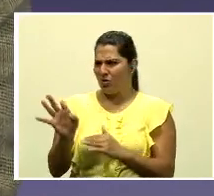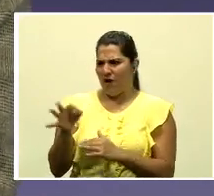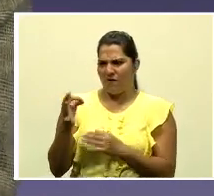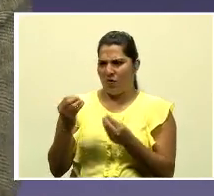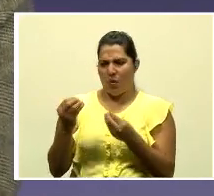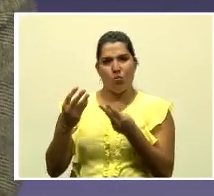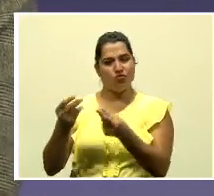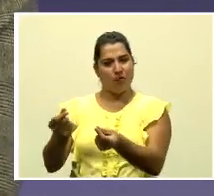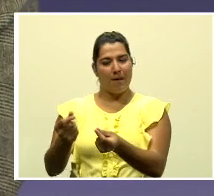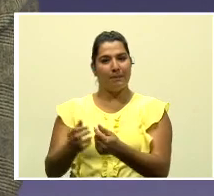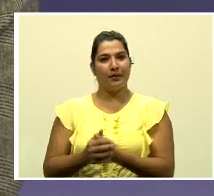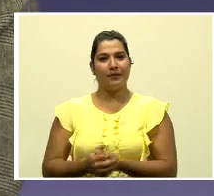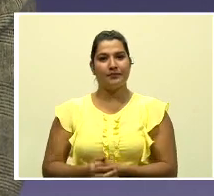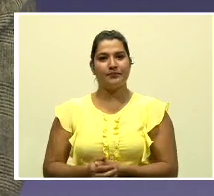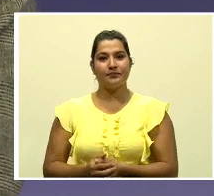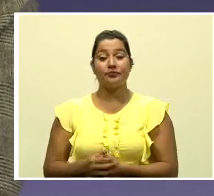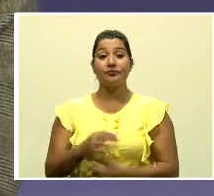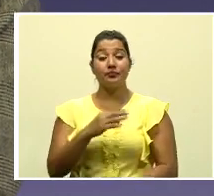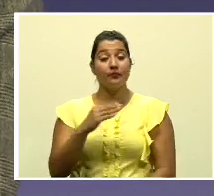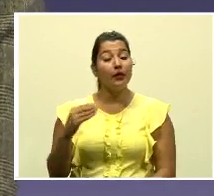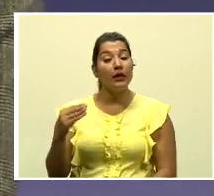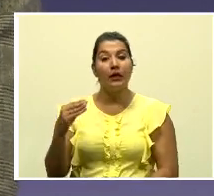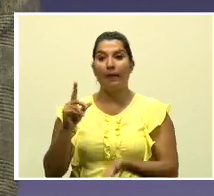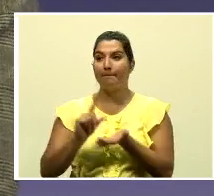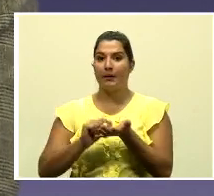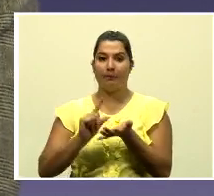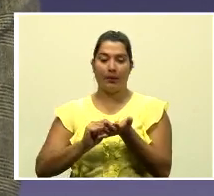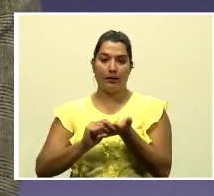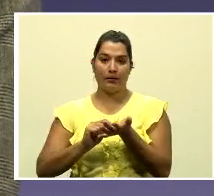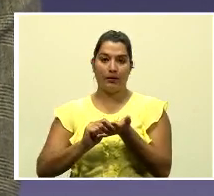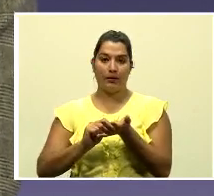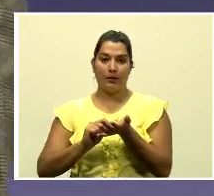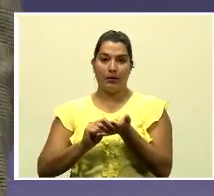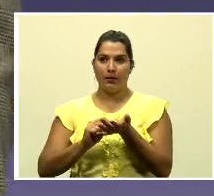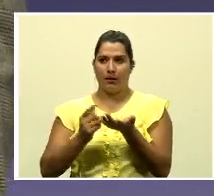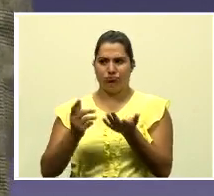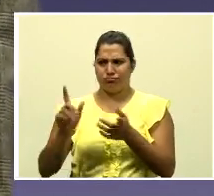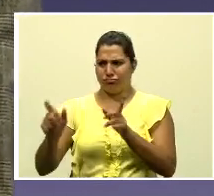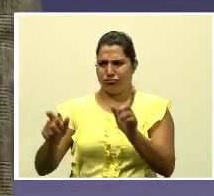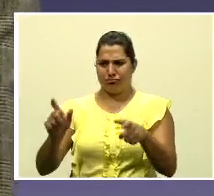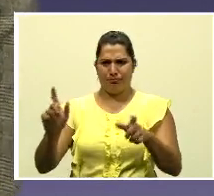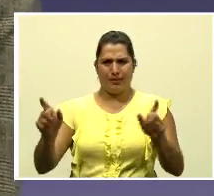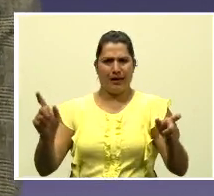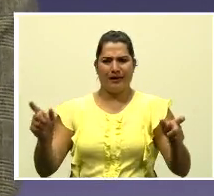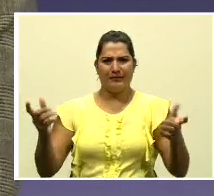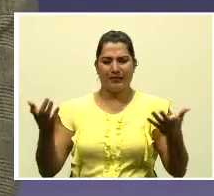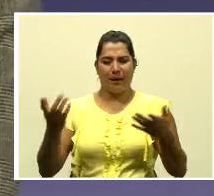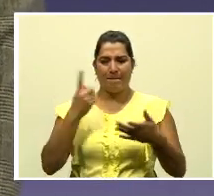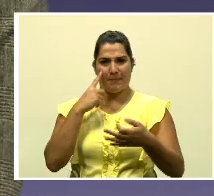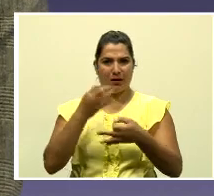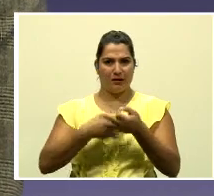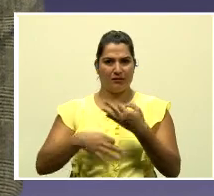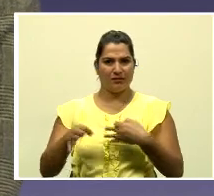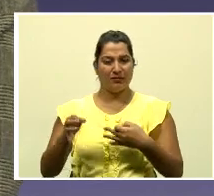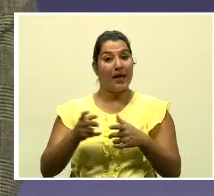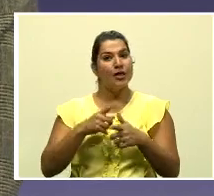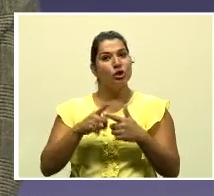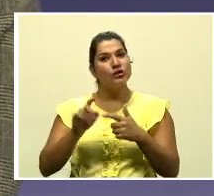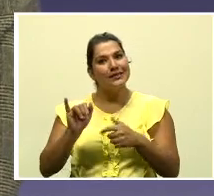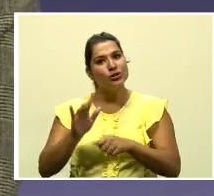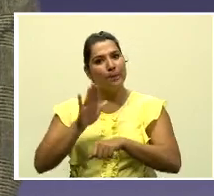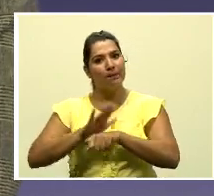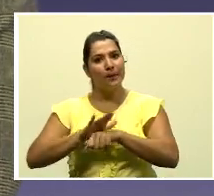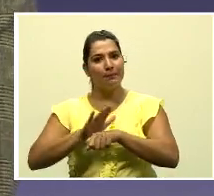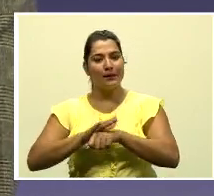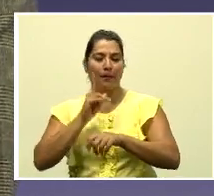muy rápida. Y se imprimen piezas de recambio, ¿no? Entonces esto permite